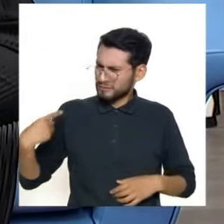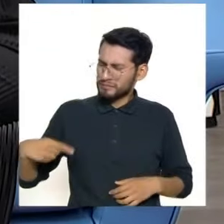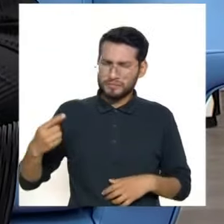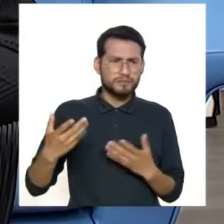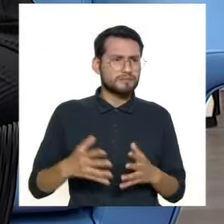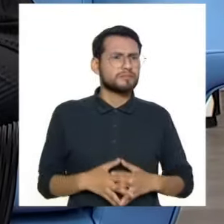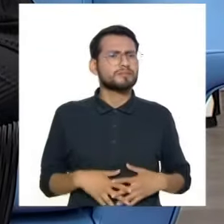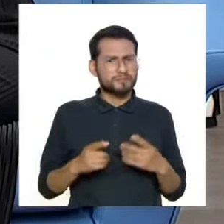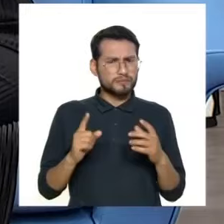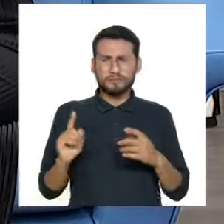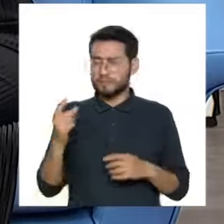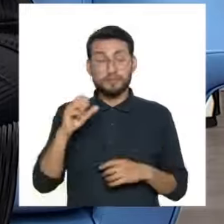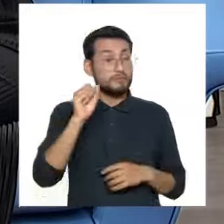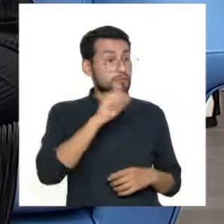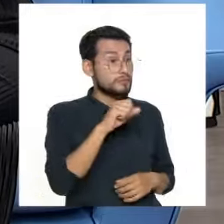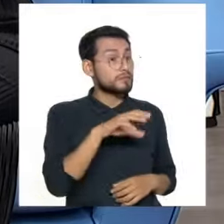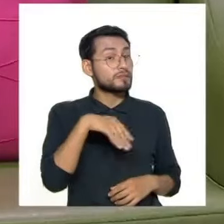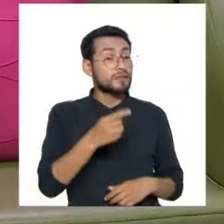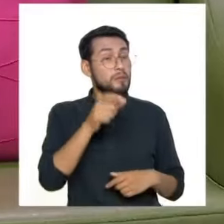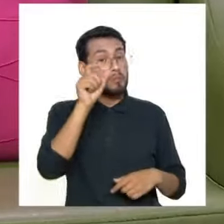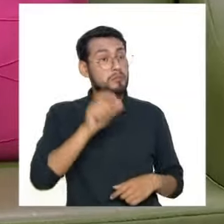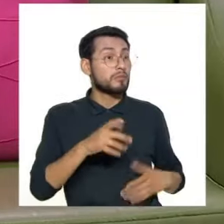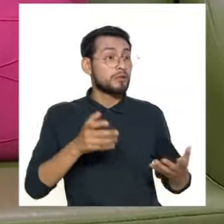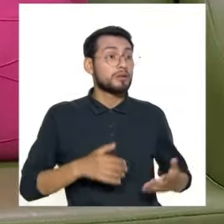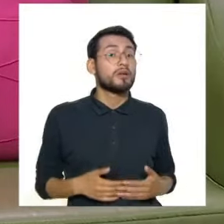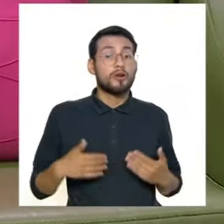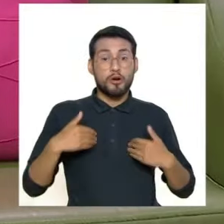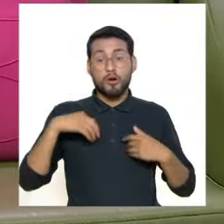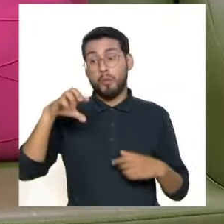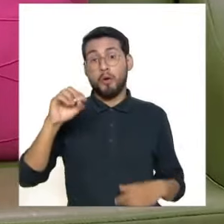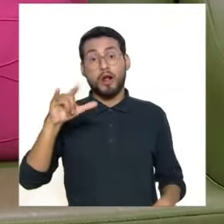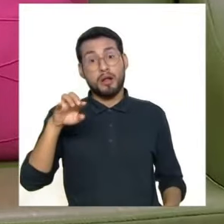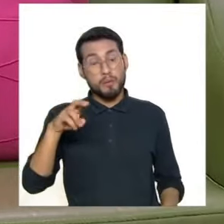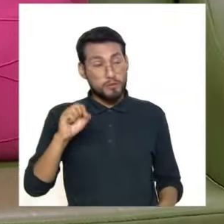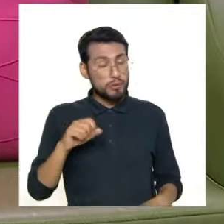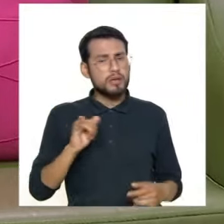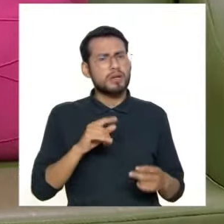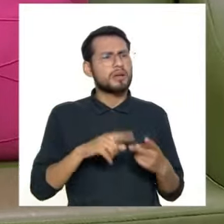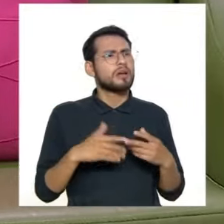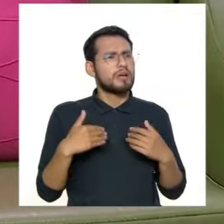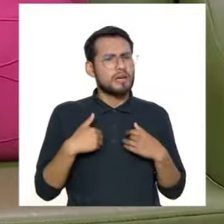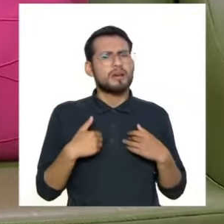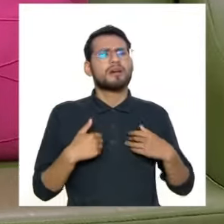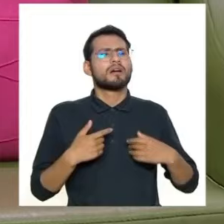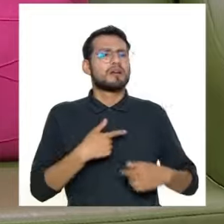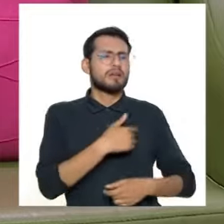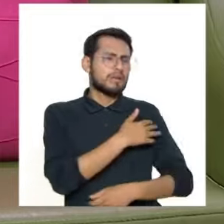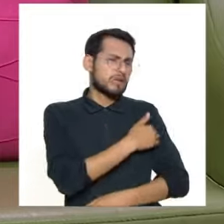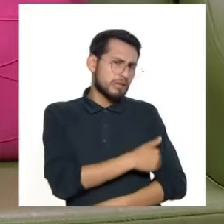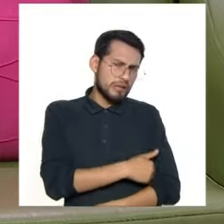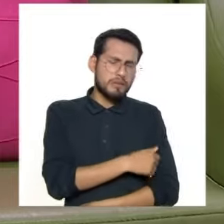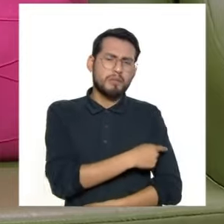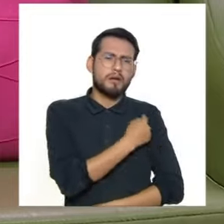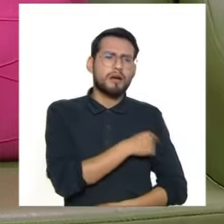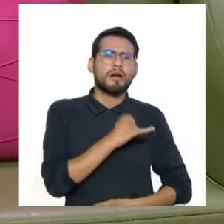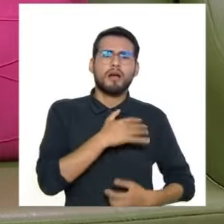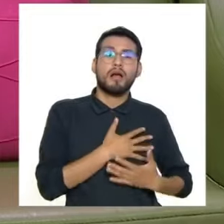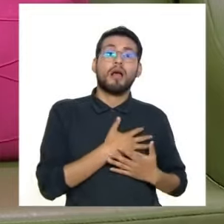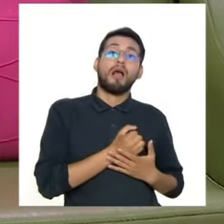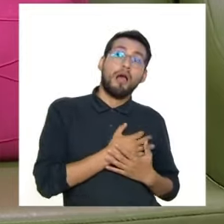podríamos decir el principal exactamente porque Claro ese paciente no solamente tiene pólipos y vertículos sino que también tiene el hígado graso tiene la